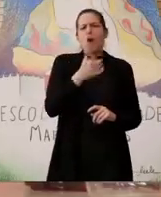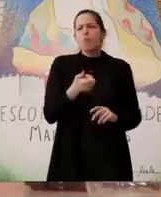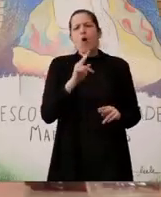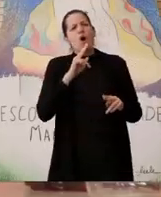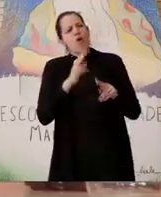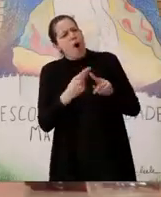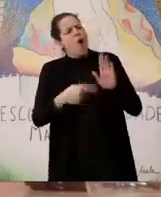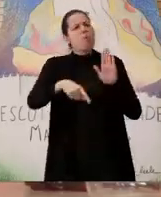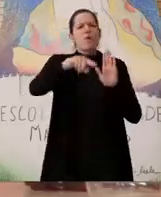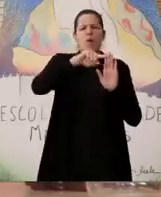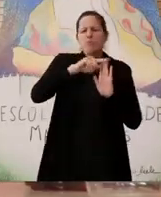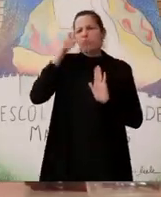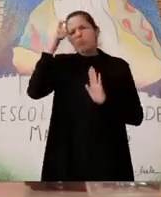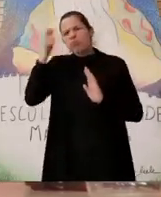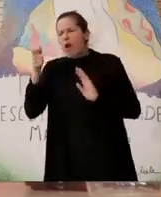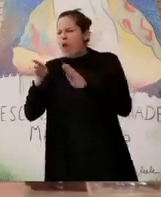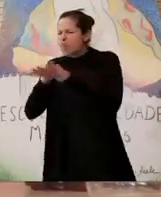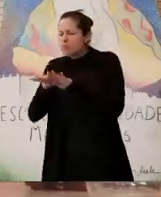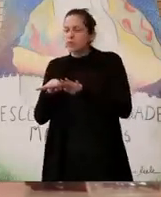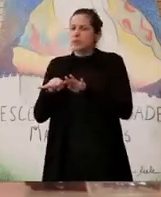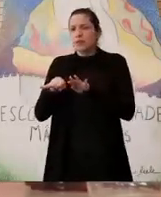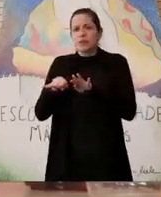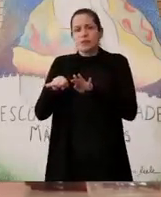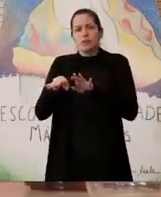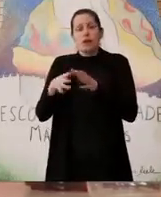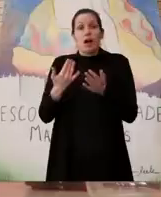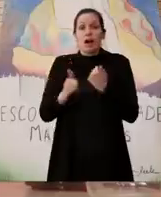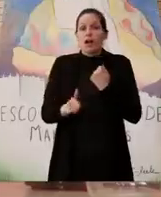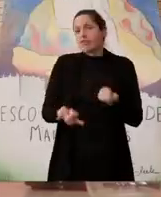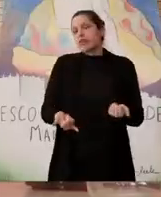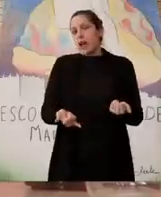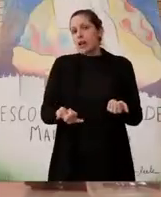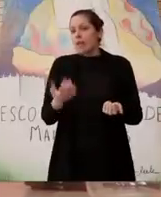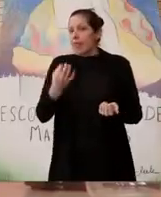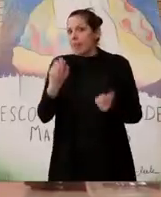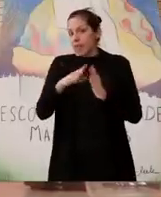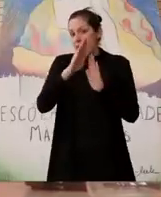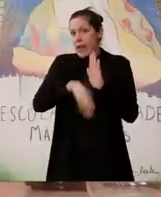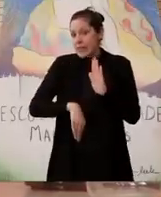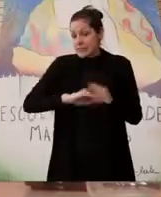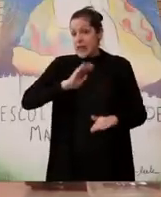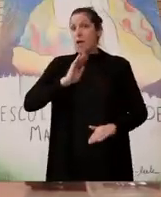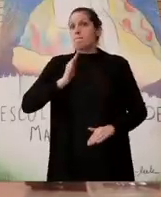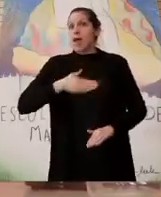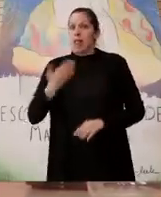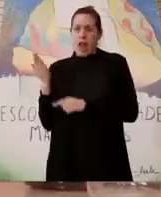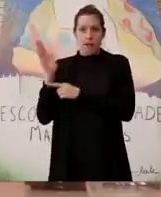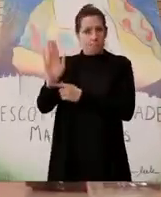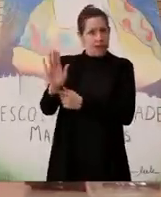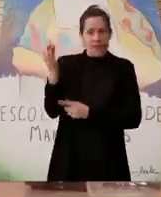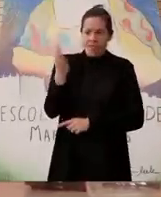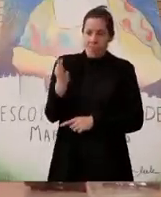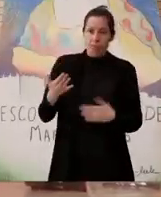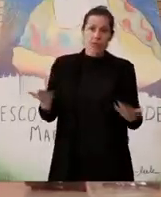en el pueblo y talgo bueno al final Como sabía que entregar la lista el día siguiente dije Bueno